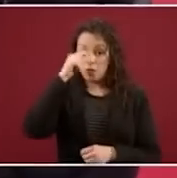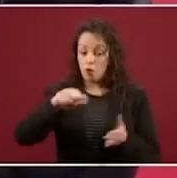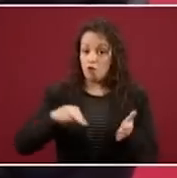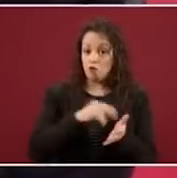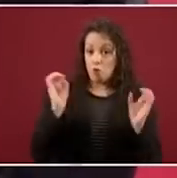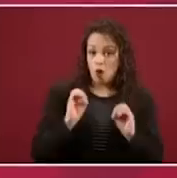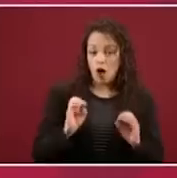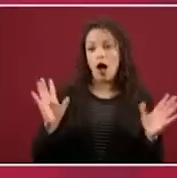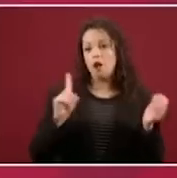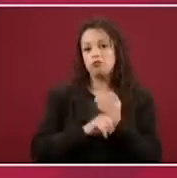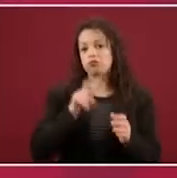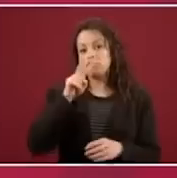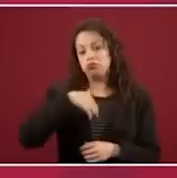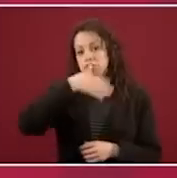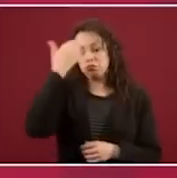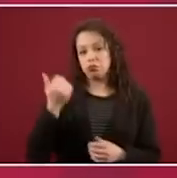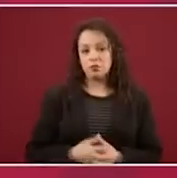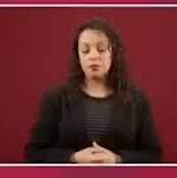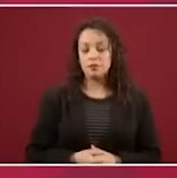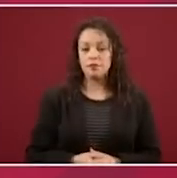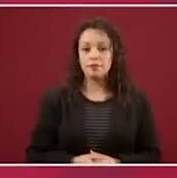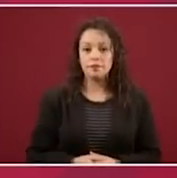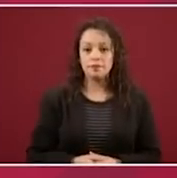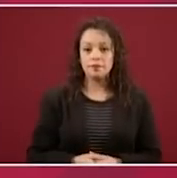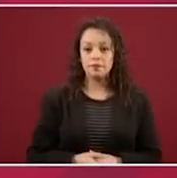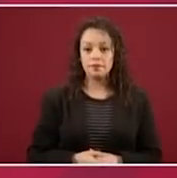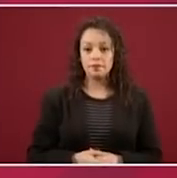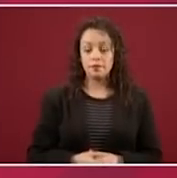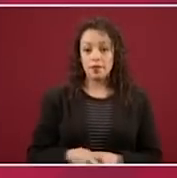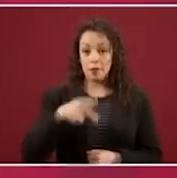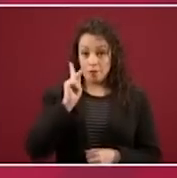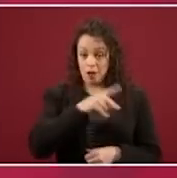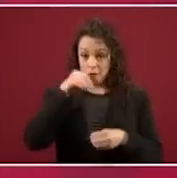pero ya no se puede ocultar nada.